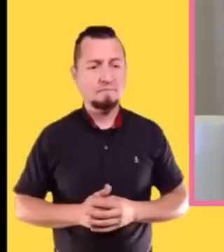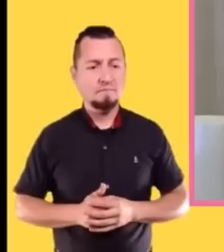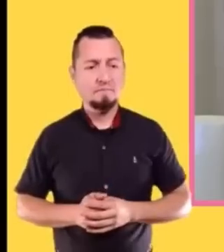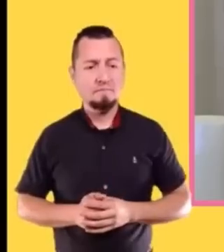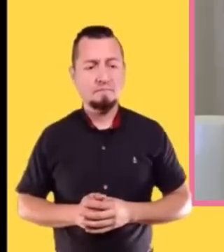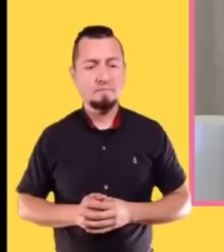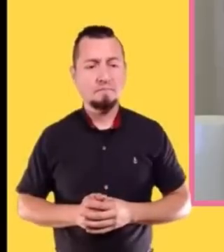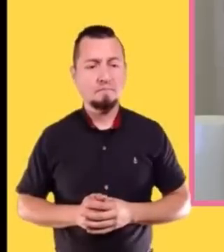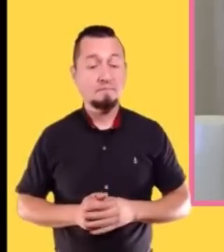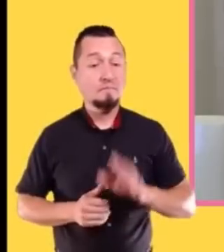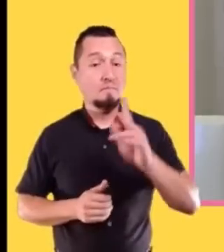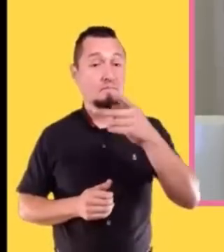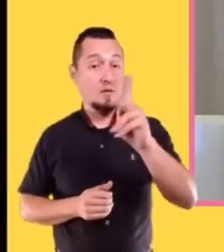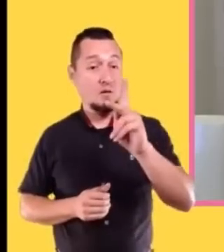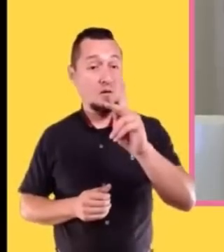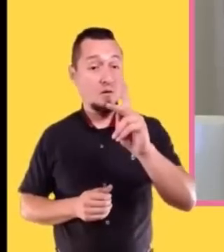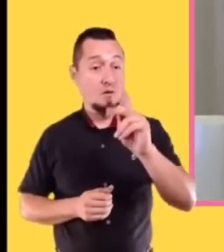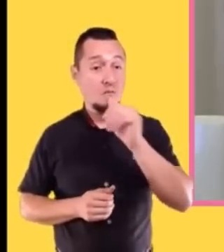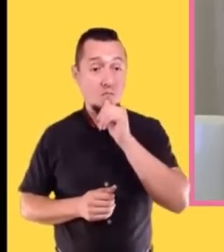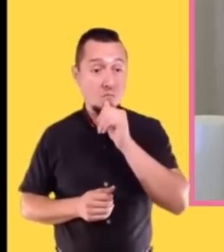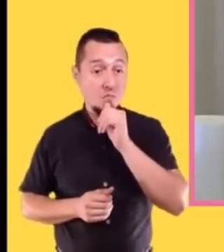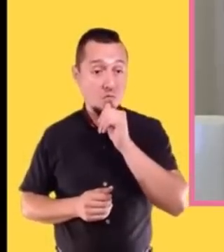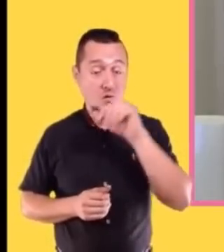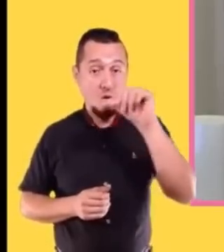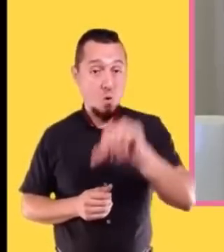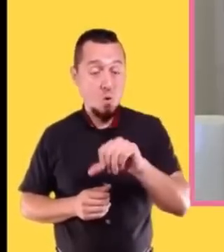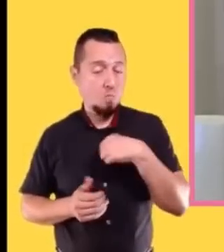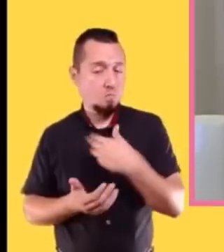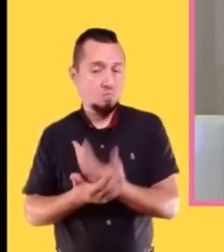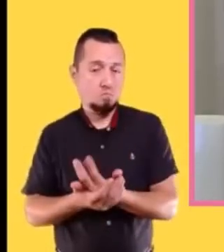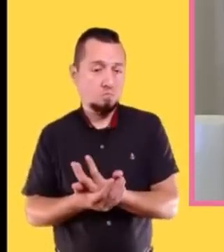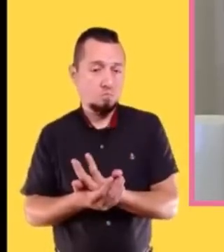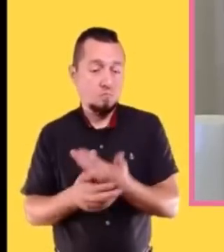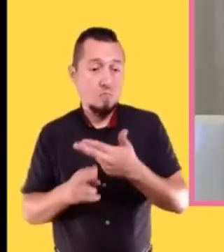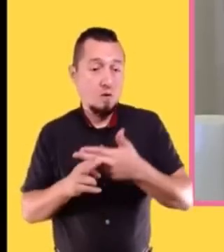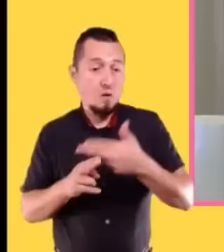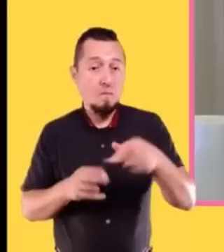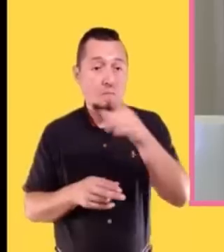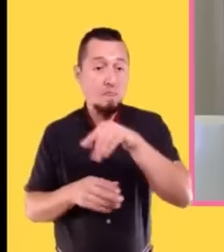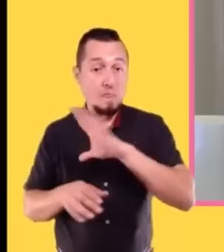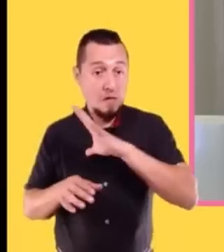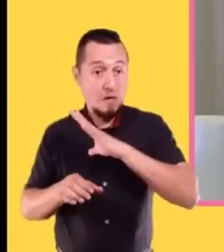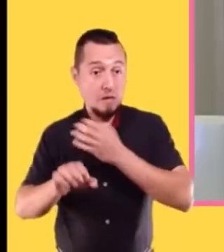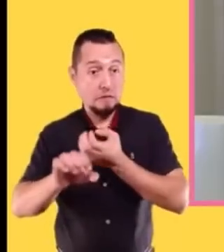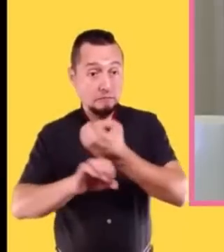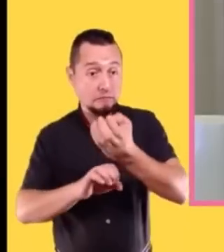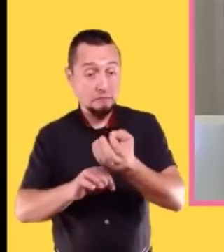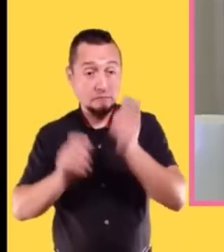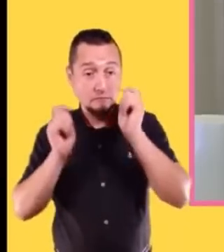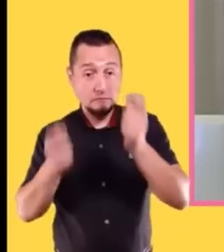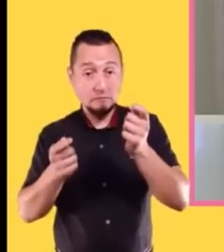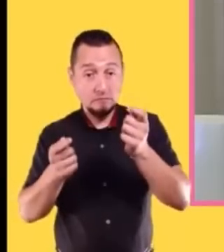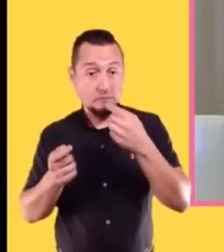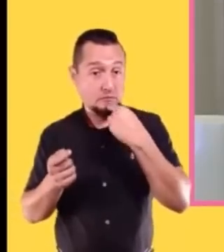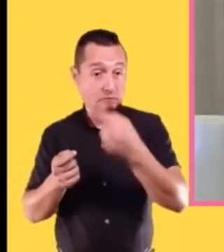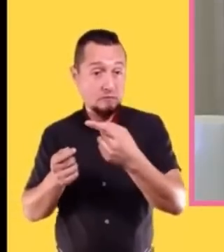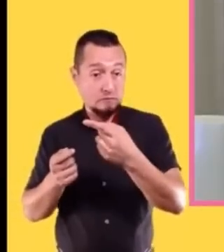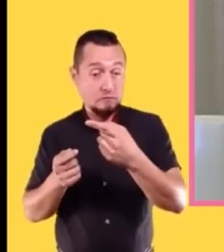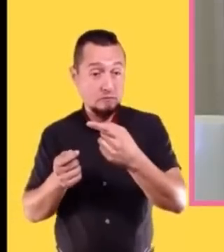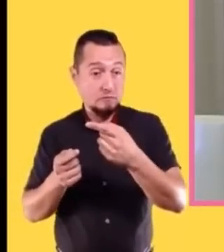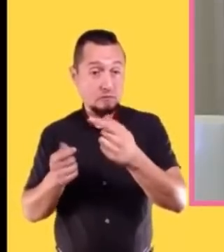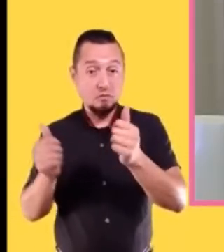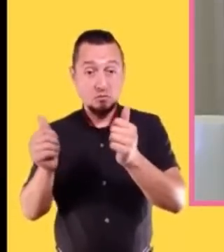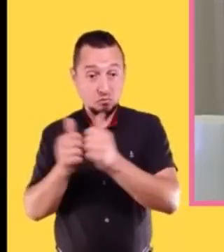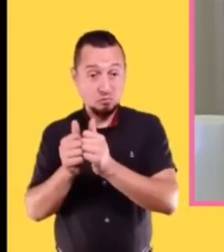Mientras no haya resolución judicial, no se distribuyen los libros de texto, porque ha habido estados en los que aún con